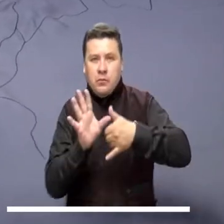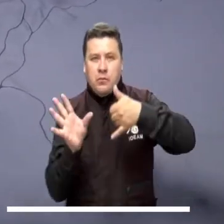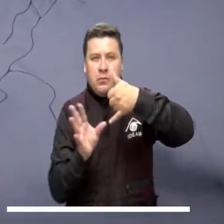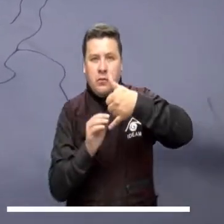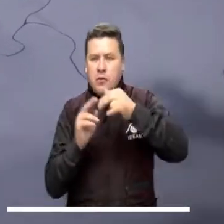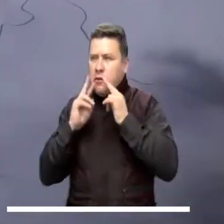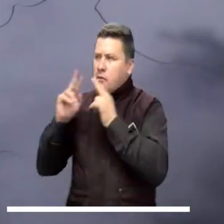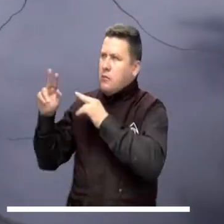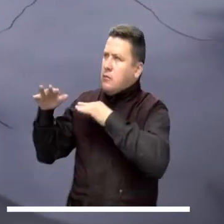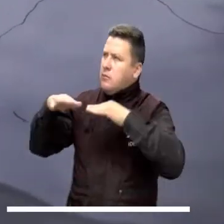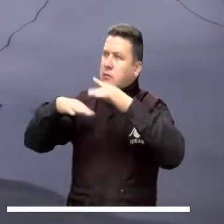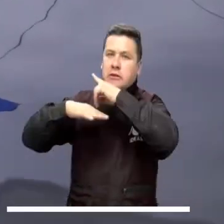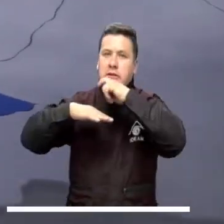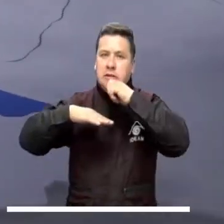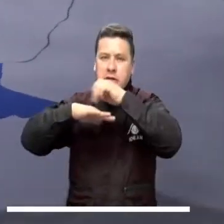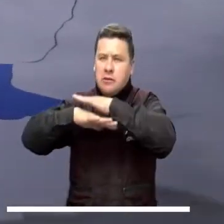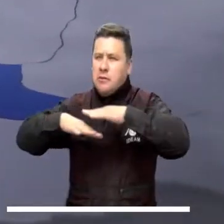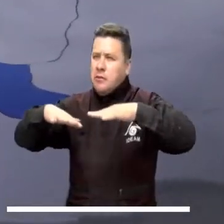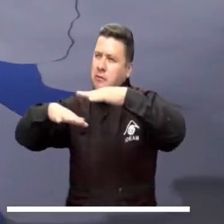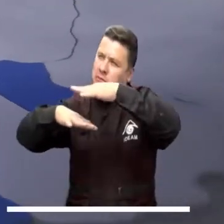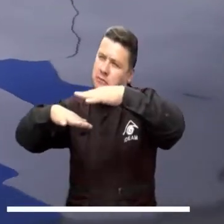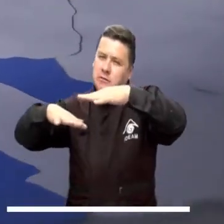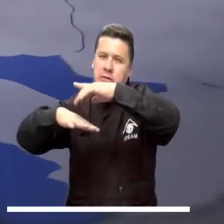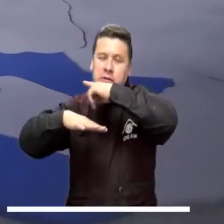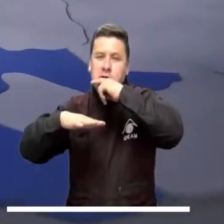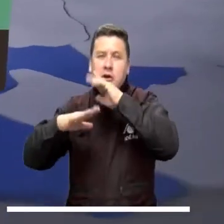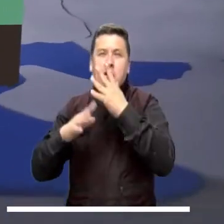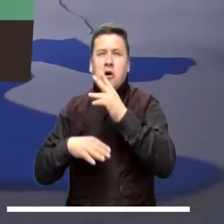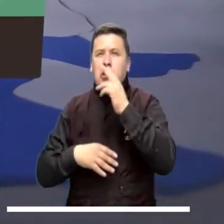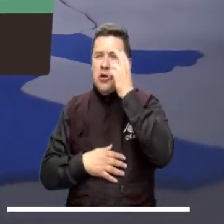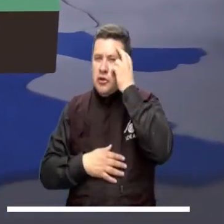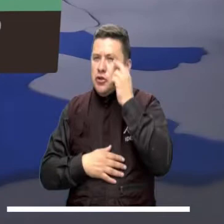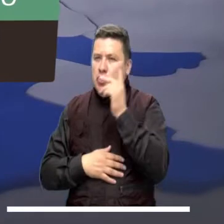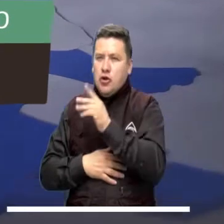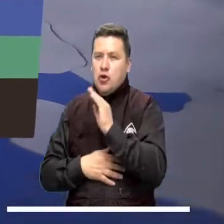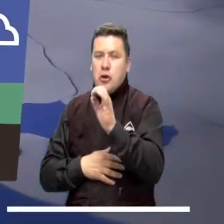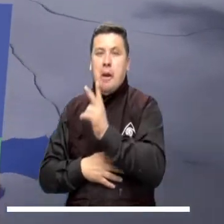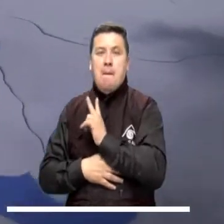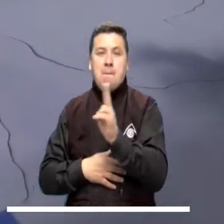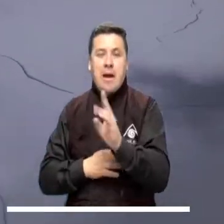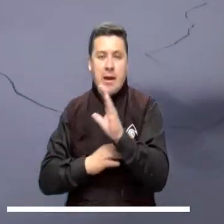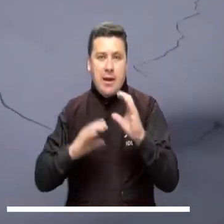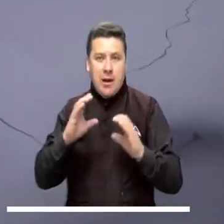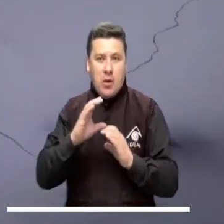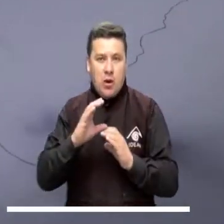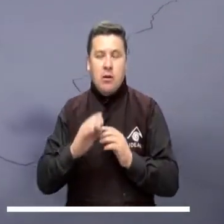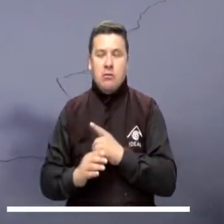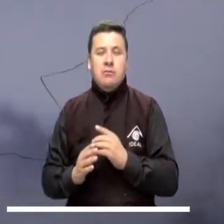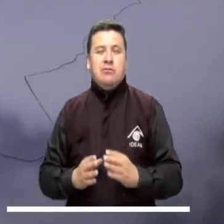estima tiempo seco a excepción de algunos sectores del Chocó y noroccidente del Valle del Cauca.